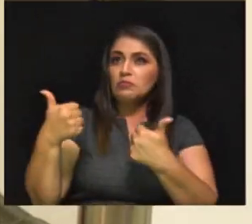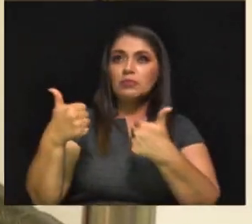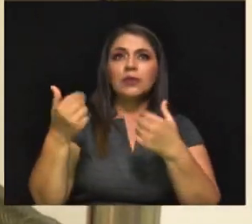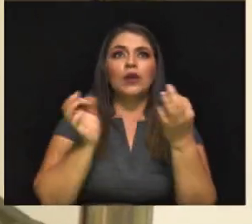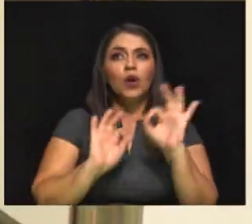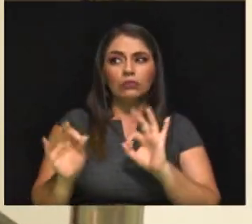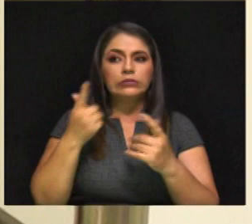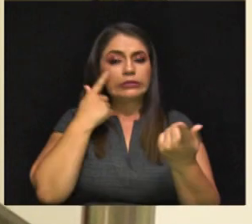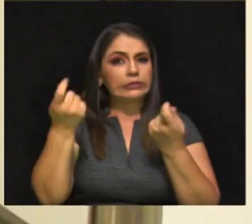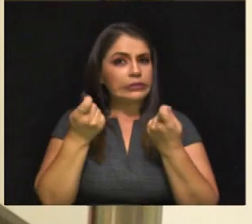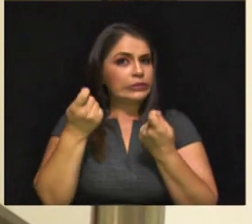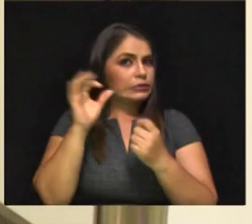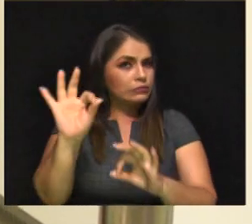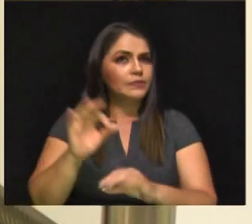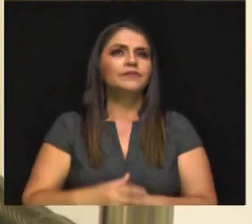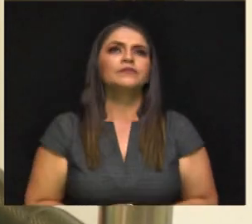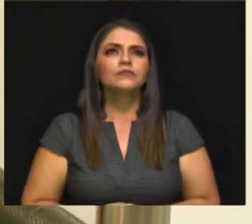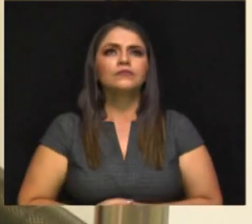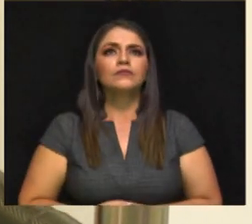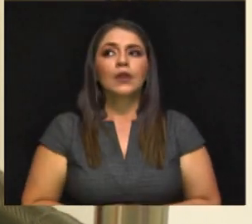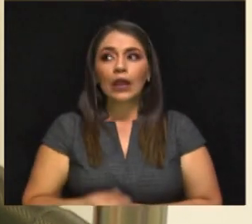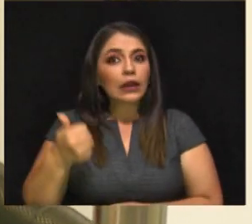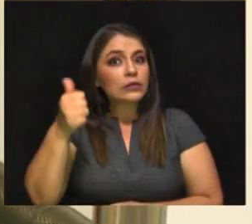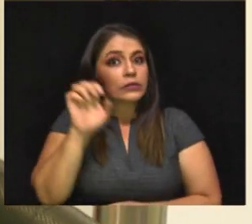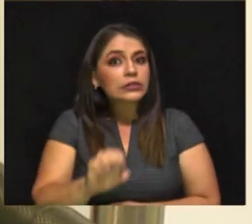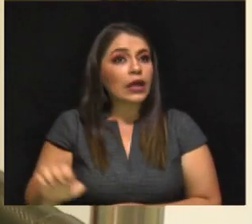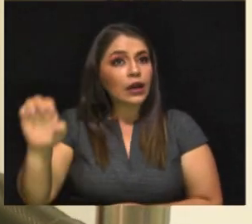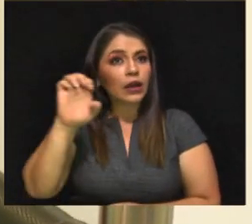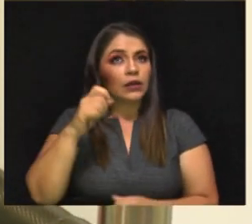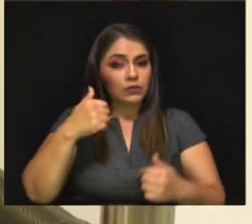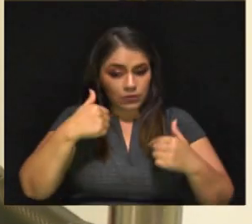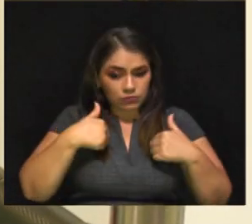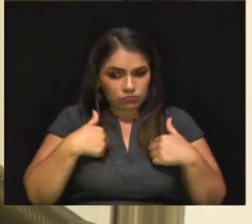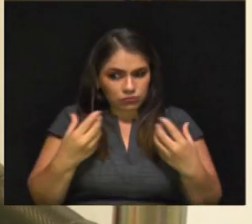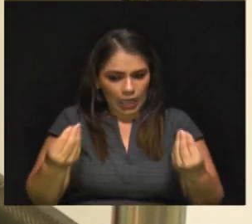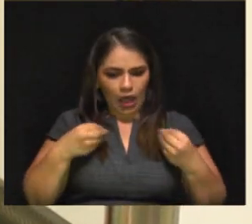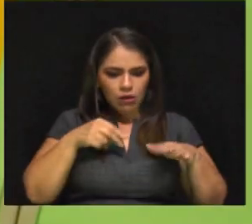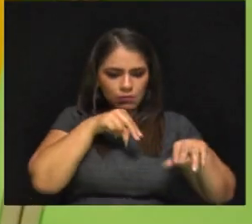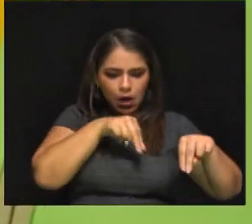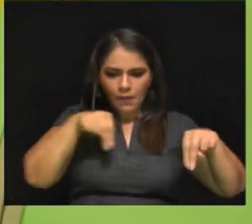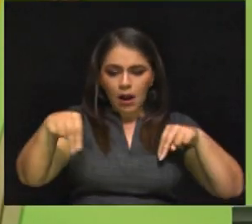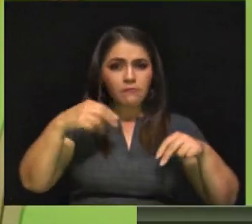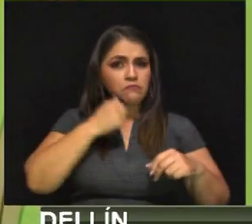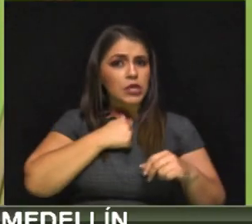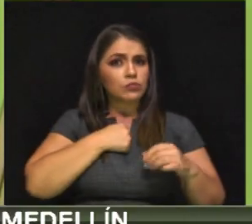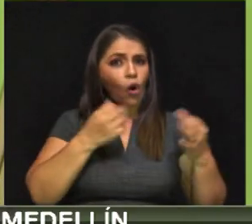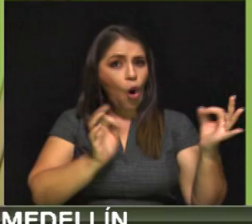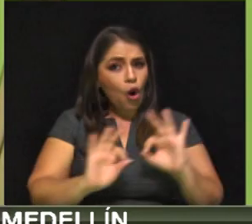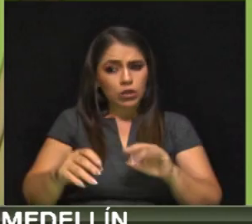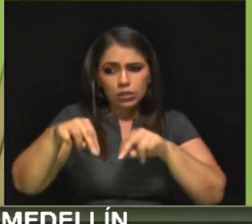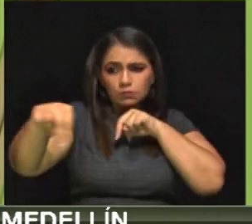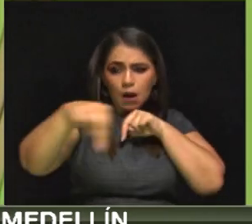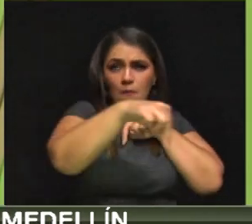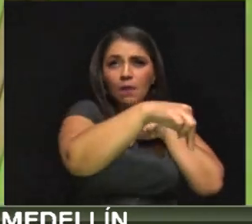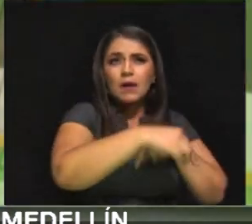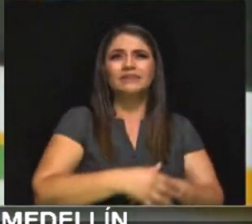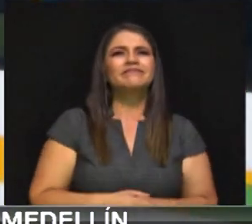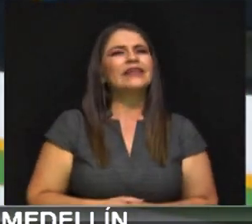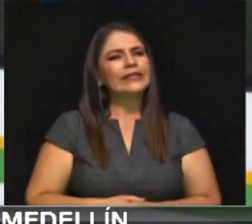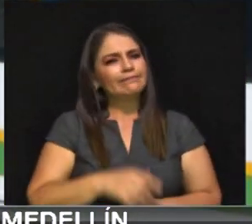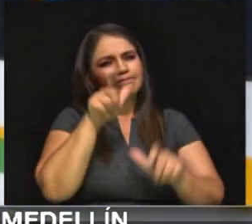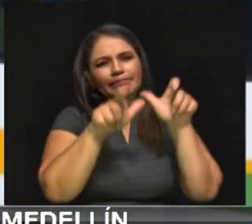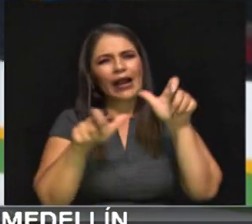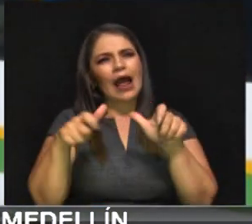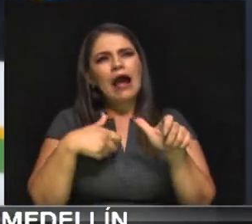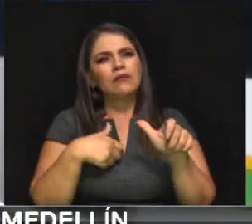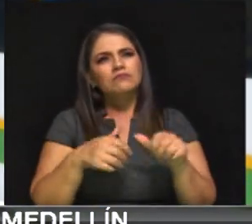Me parece muy bien porque nos están dando la opción de que mantengamos aislamiento. Mucha gente a veces como que